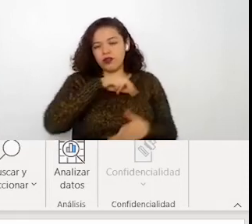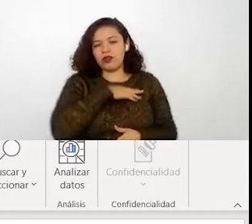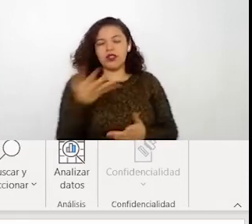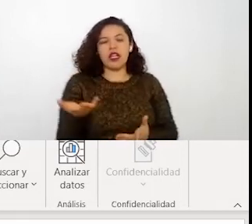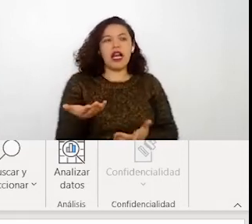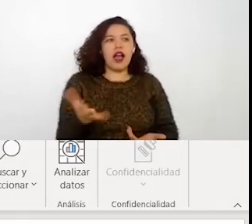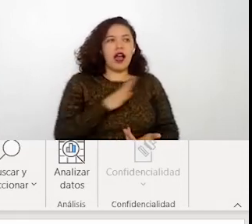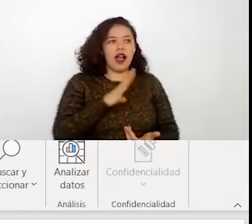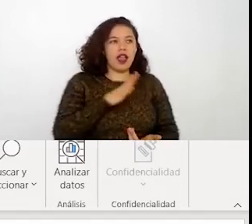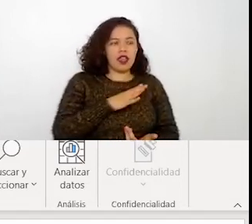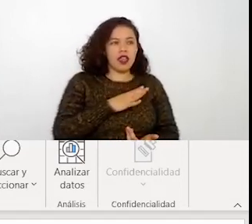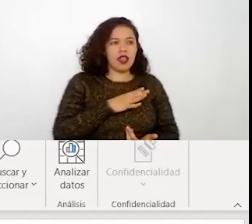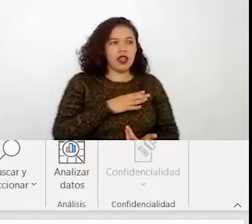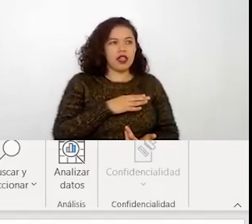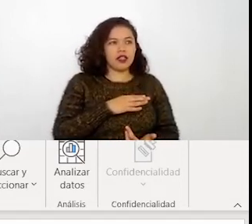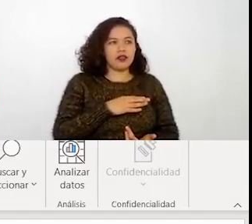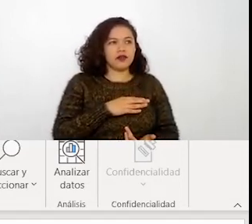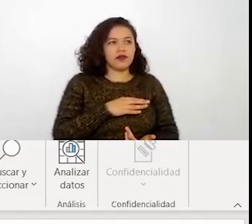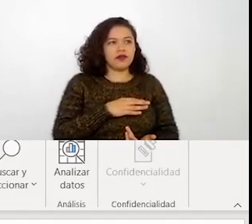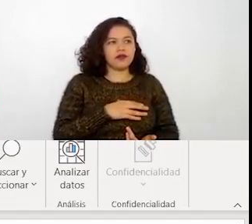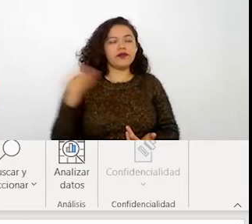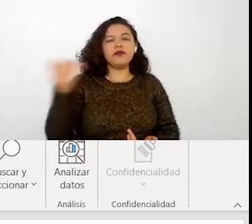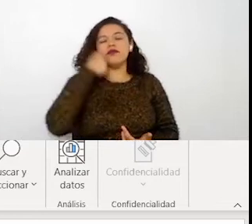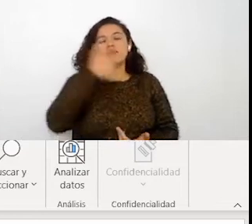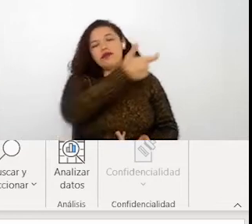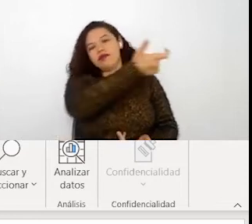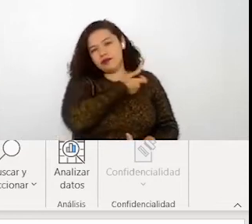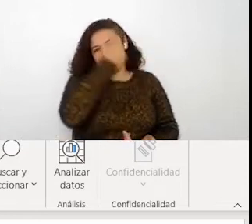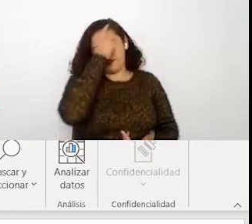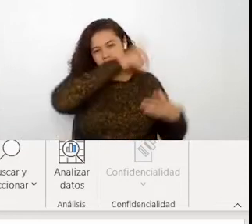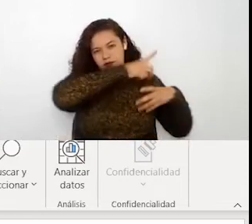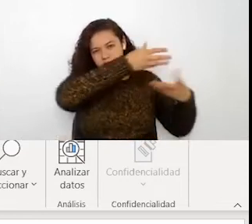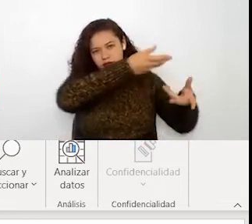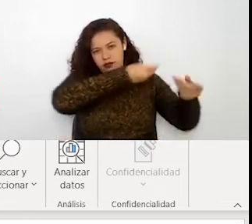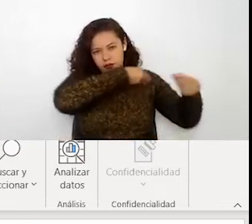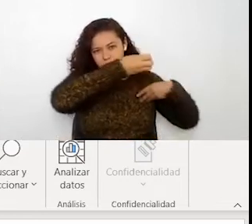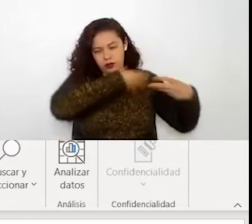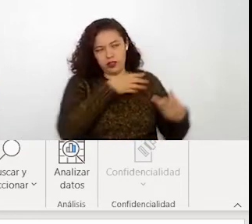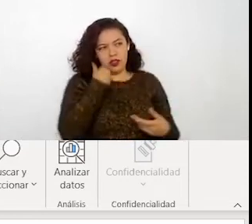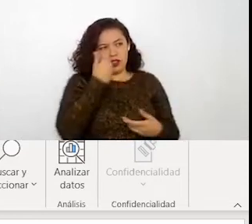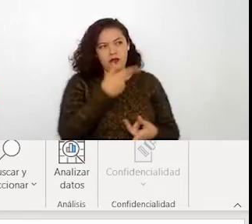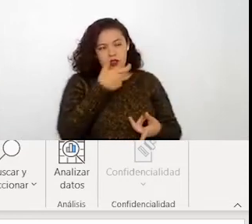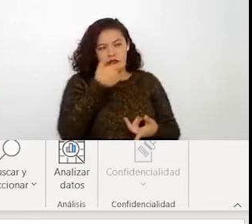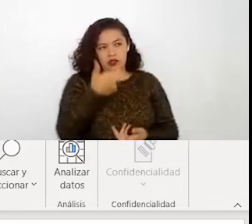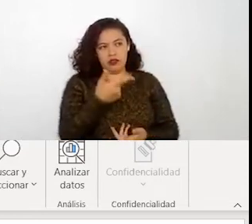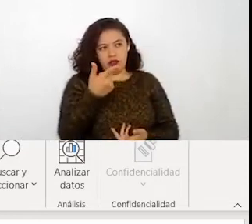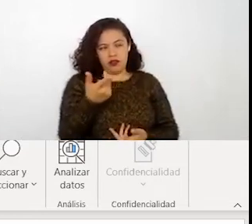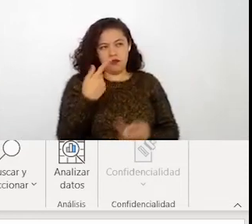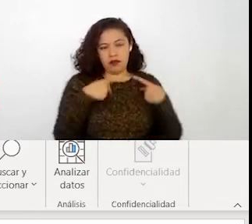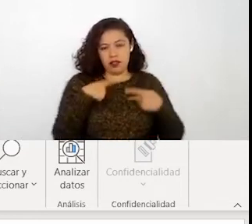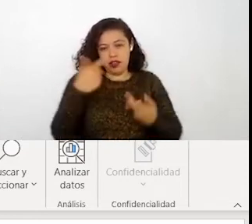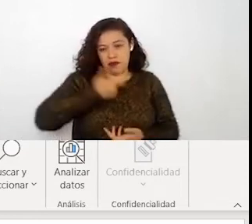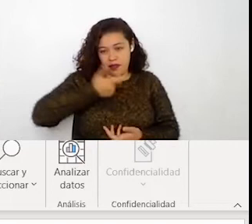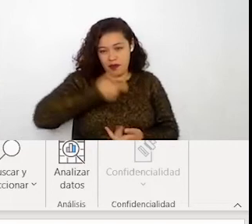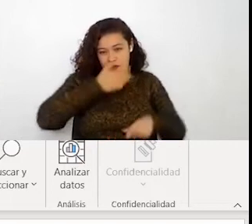tenga y claro siquiera tener ingresos por donativos a veces también no podemos cobrar tantas cosas de recuperación porque pues